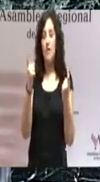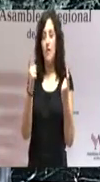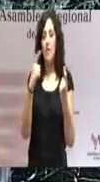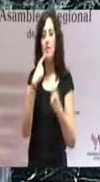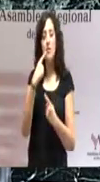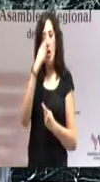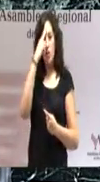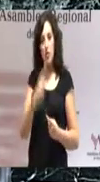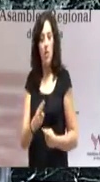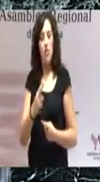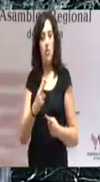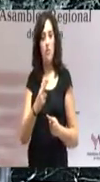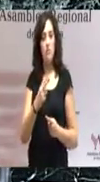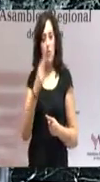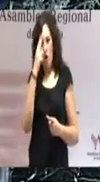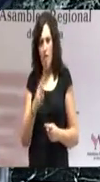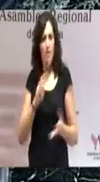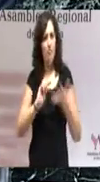a la honestidad y a la honradez